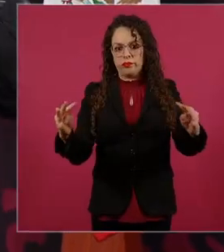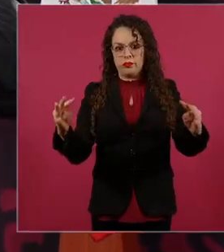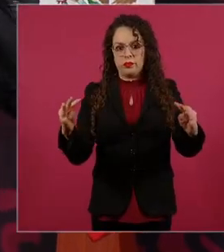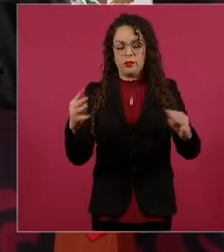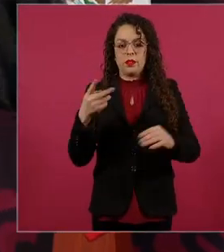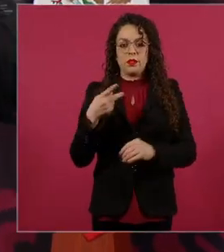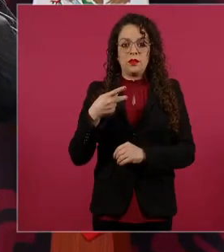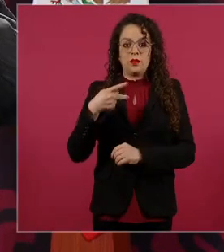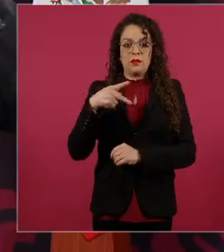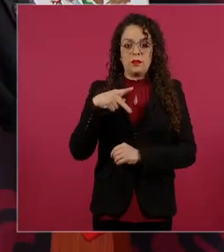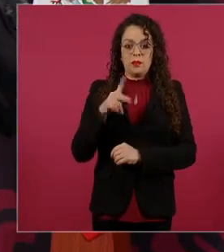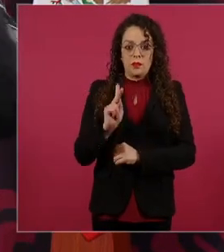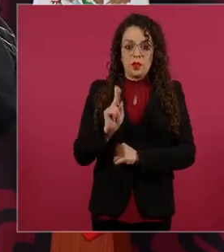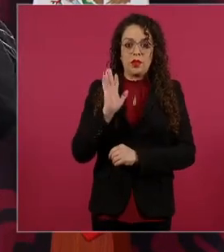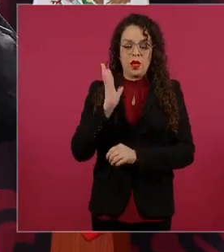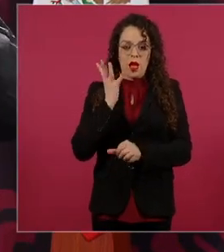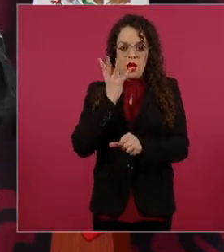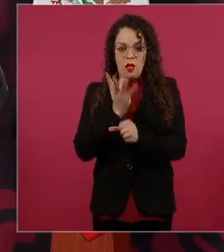se resolvió